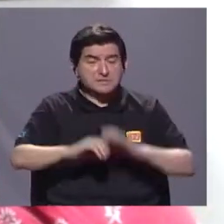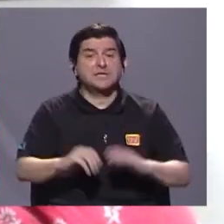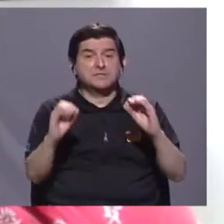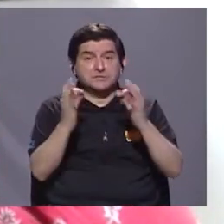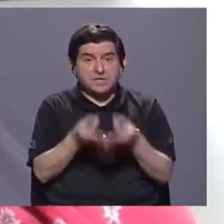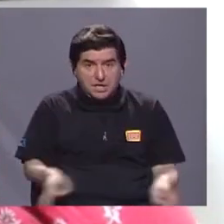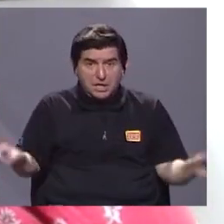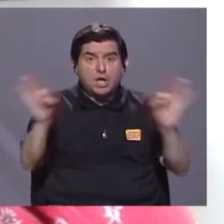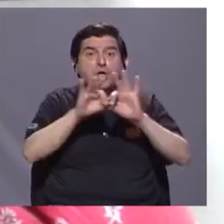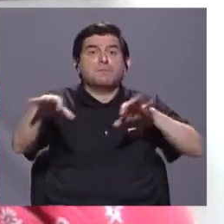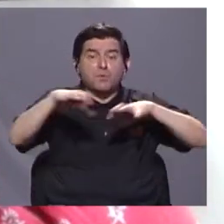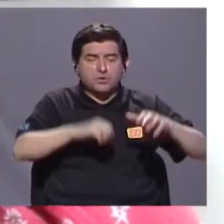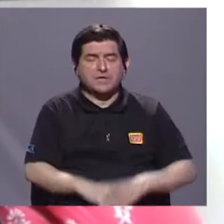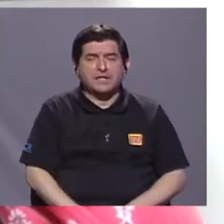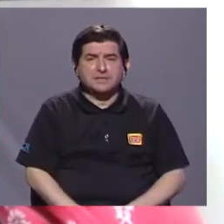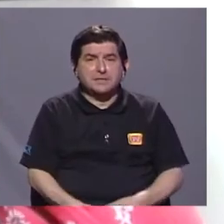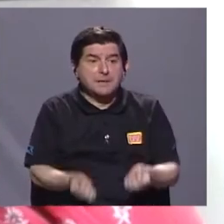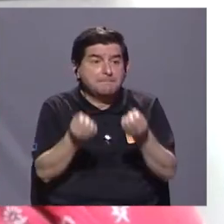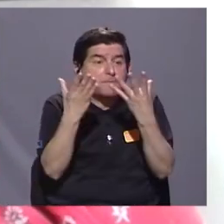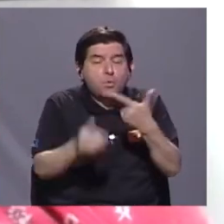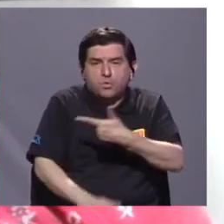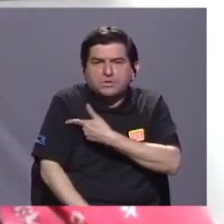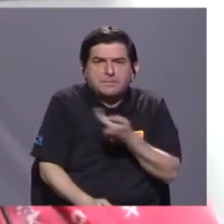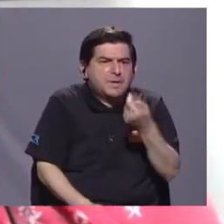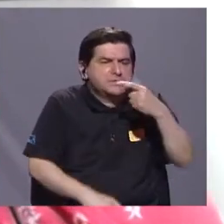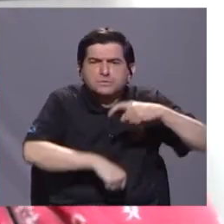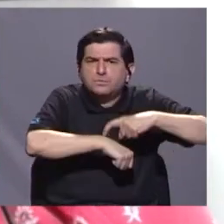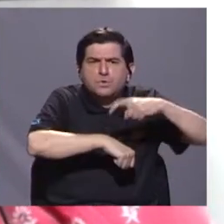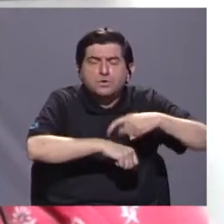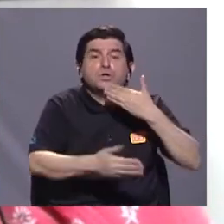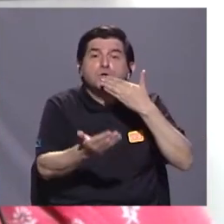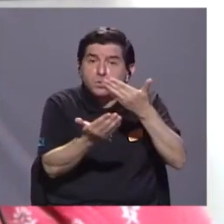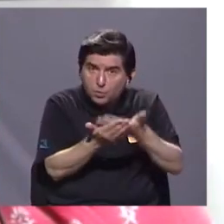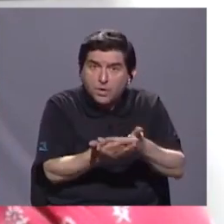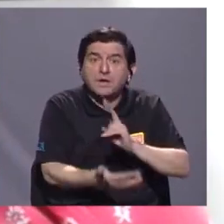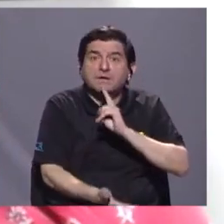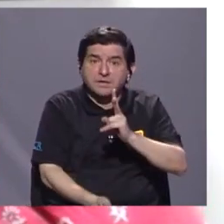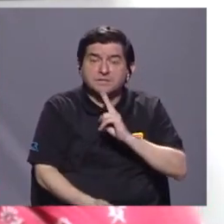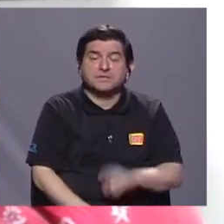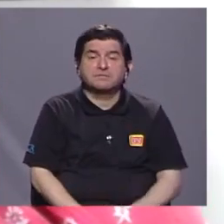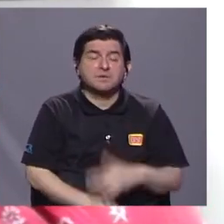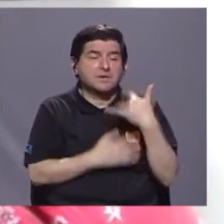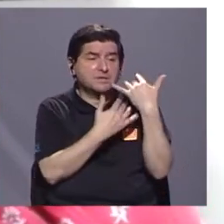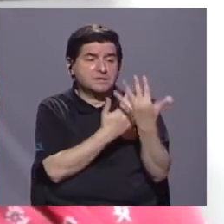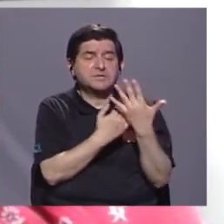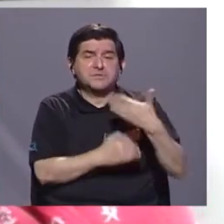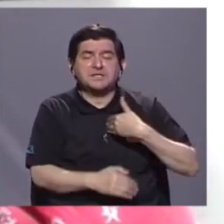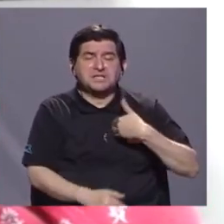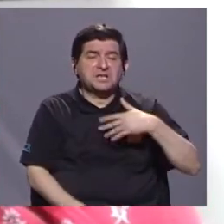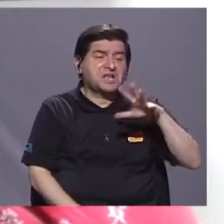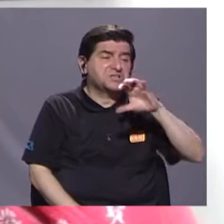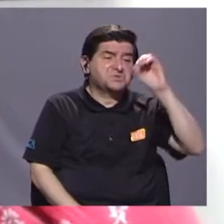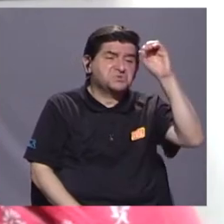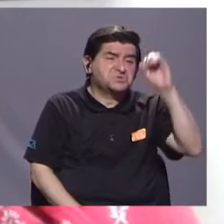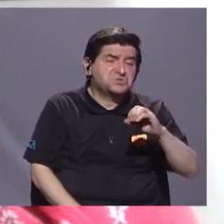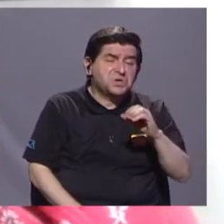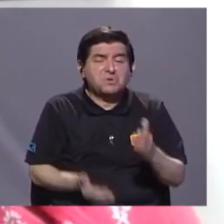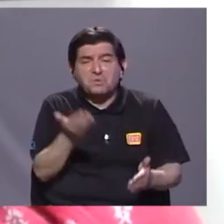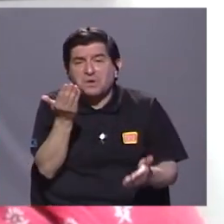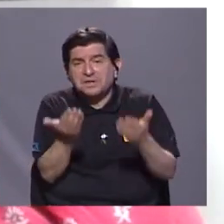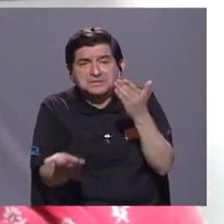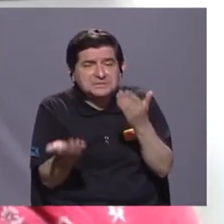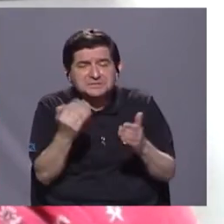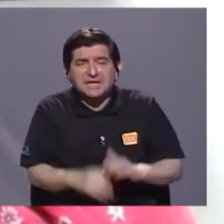vacunas en tan poco tiempo y tan buenas porque en realidad se esperaba como que tuvieran un 50 por ciento de